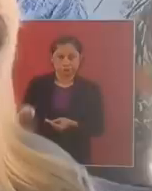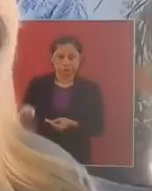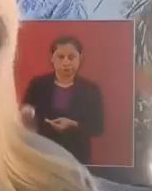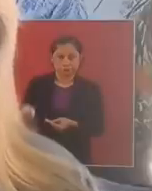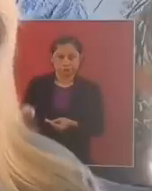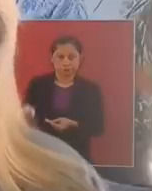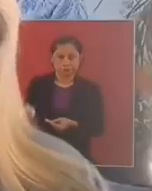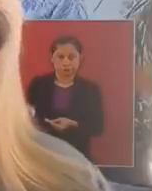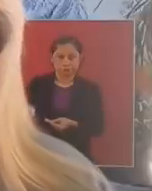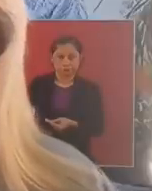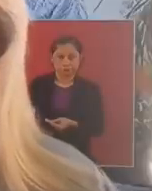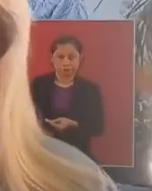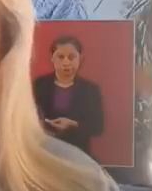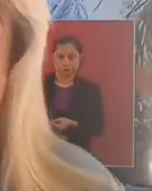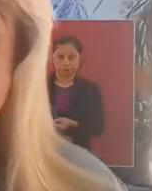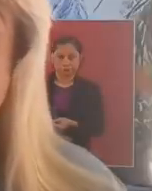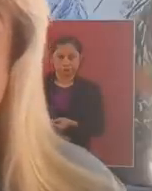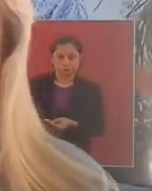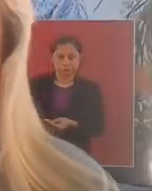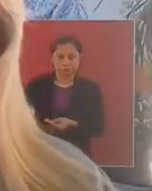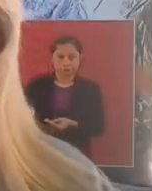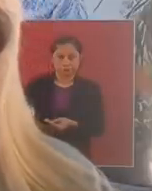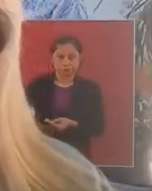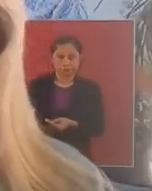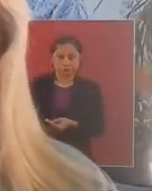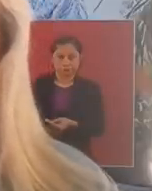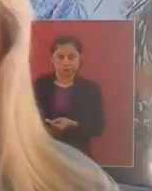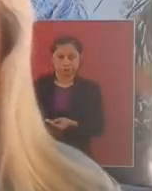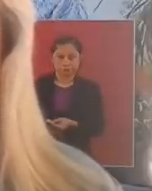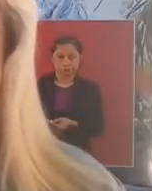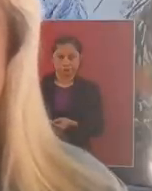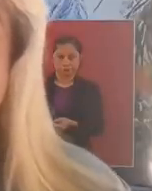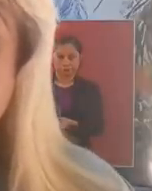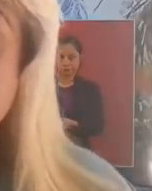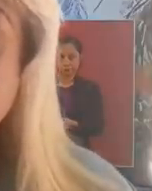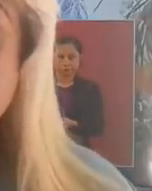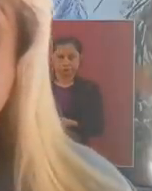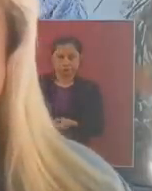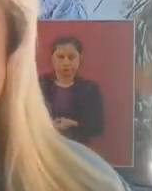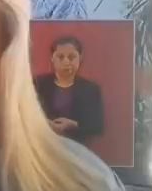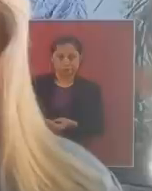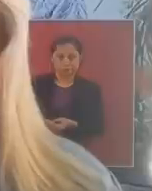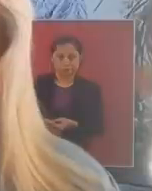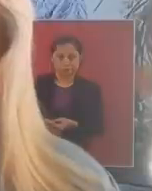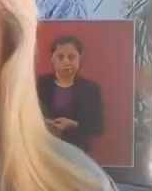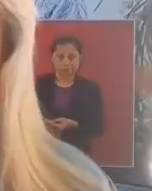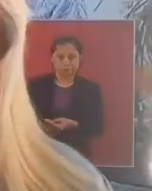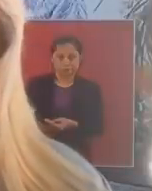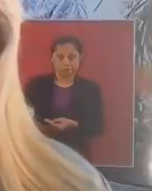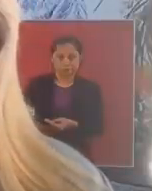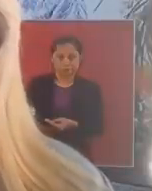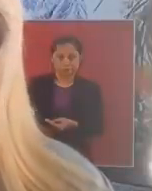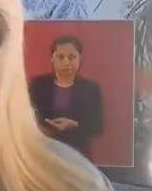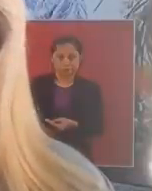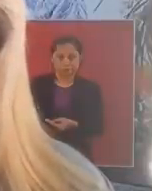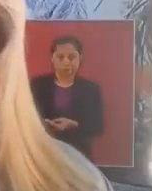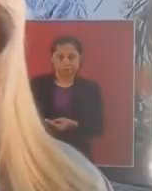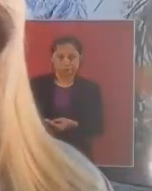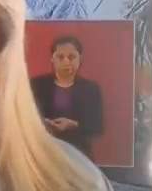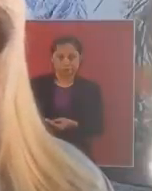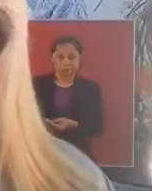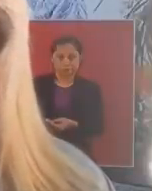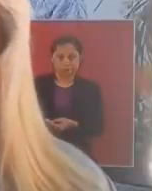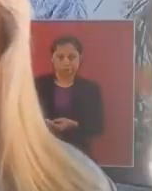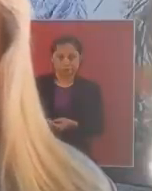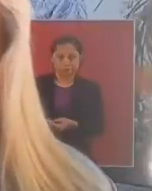tirados a sus niños, a sus familiares con discapacidad, verdaderamente